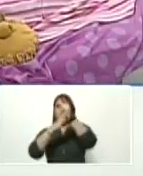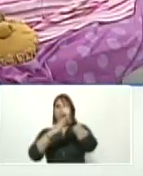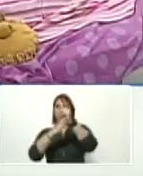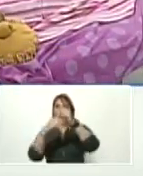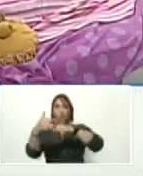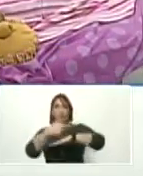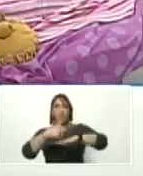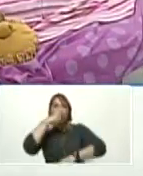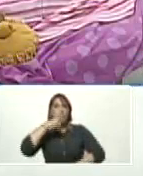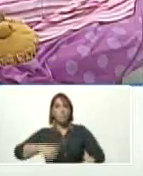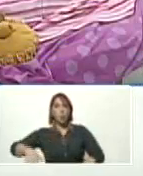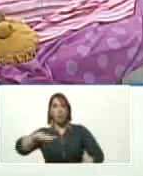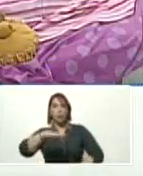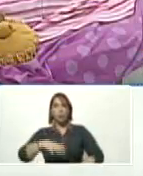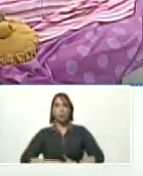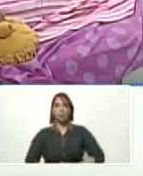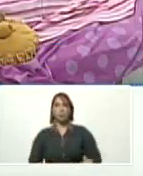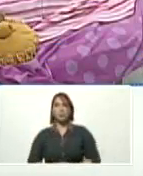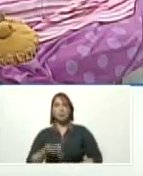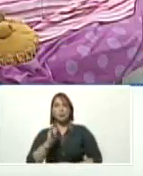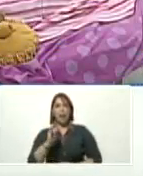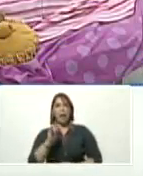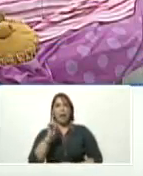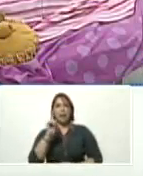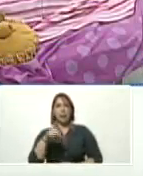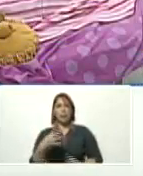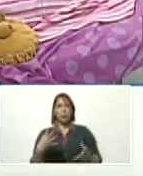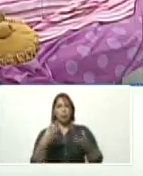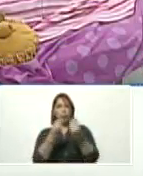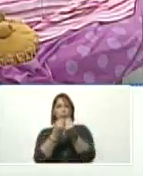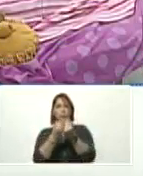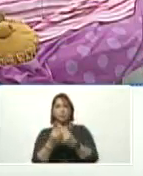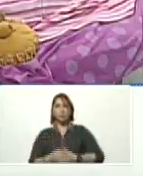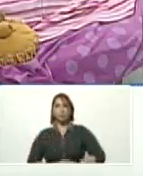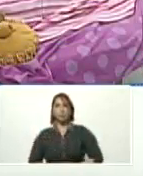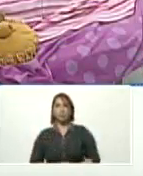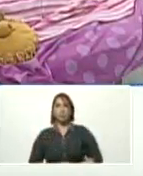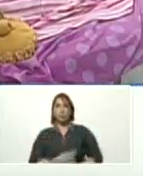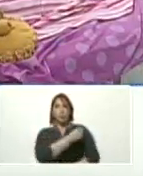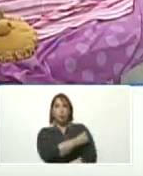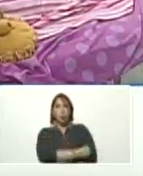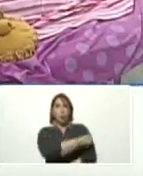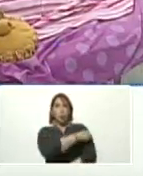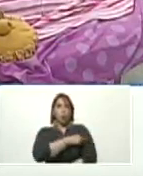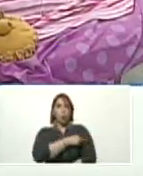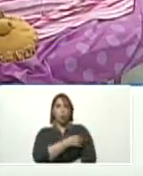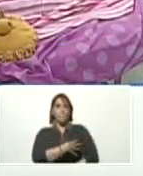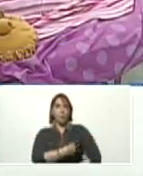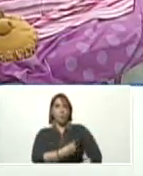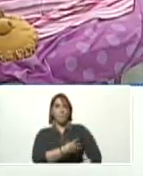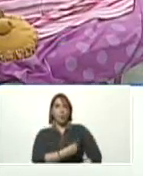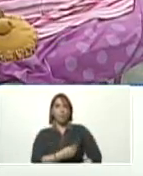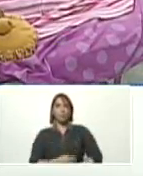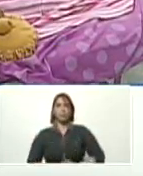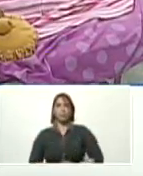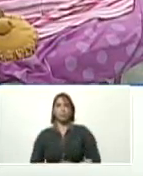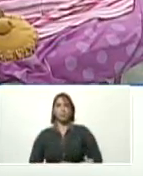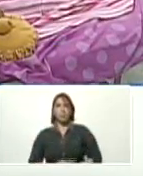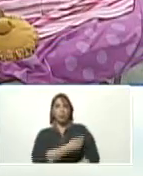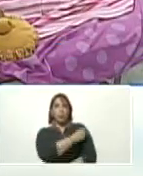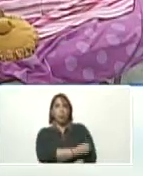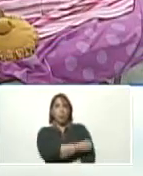pueblo. Allá está precisamente en el Hospital Materno Infantil. El